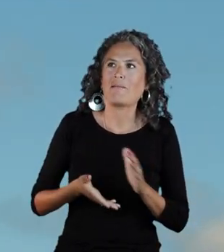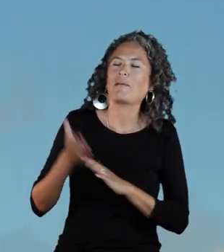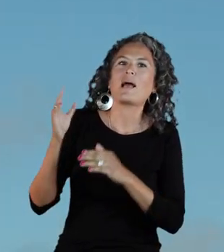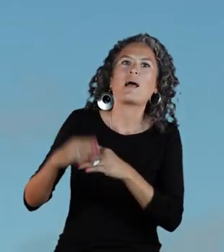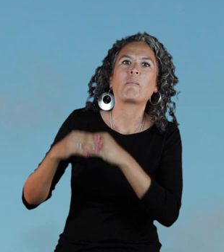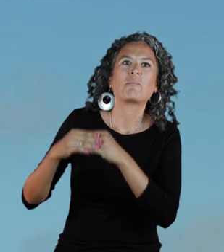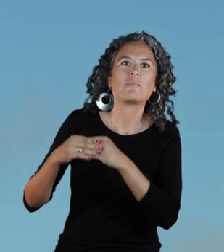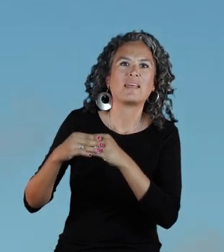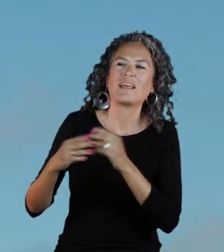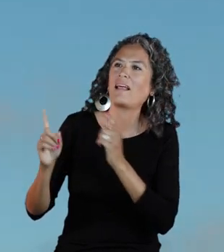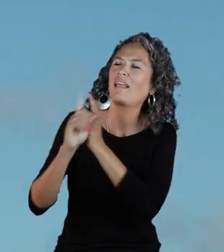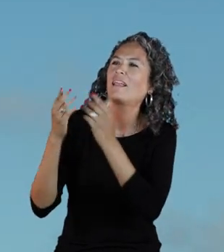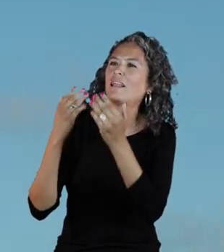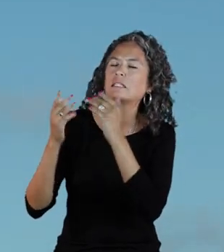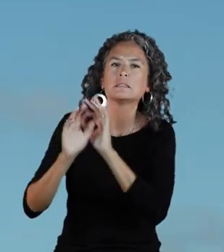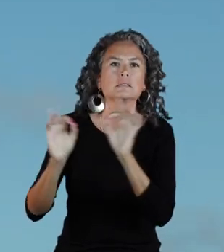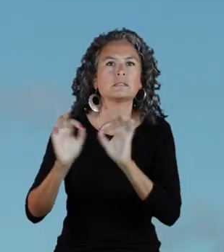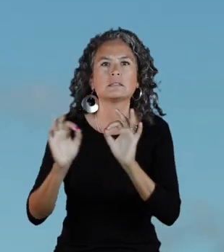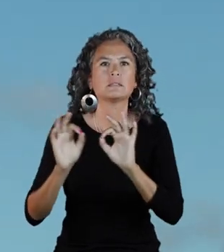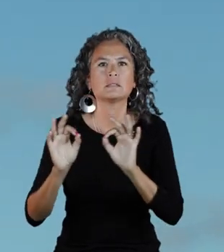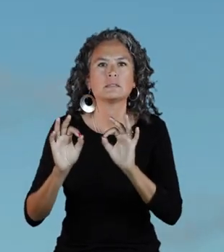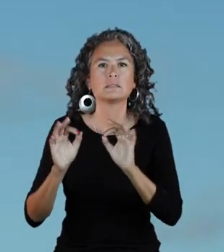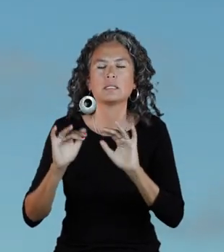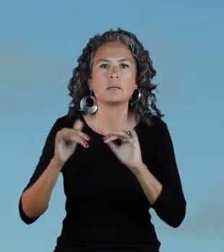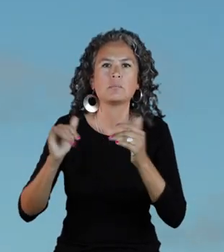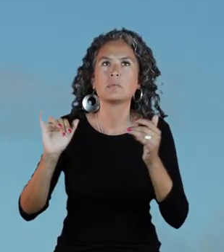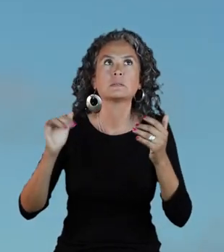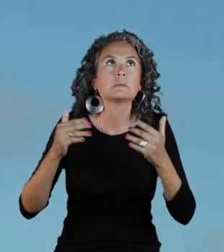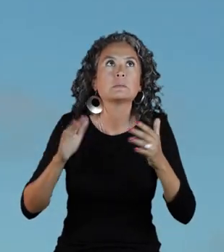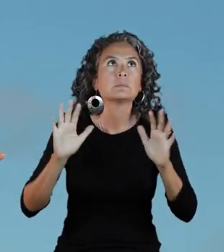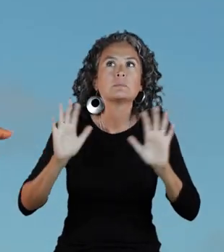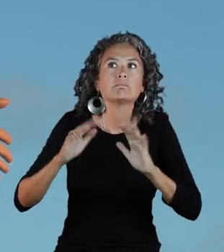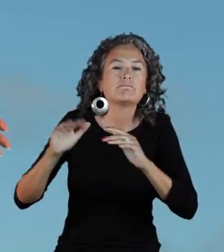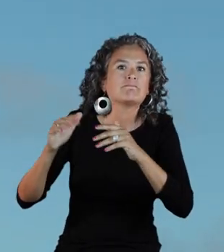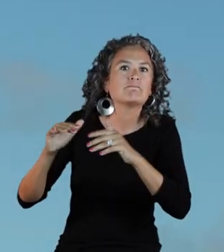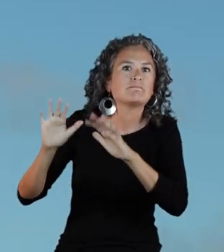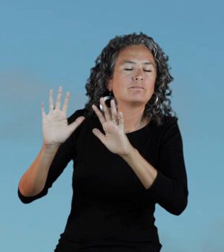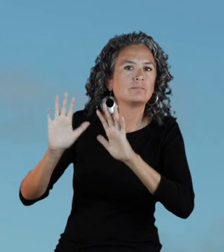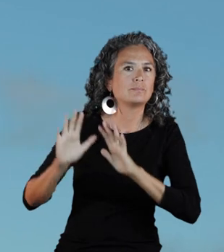salir con mis amigas, tener momentos de charlas. Empecé a dejar de ver.